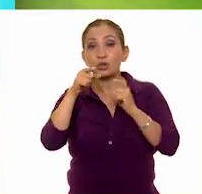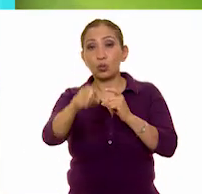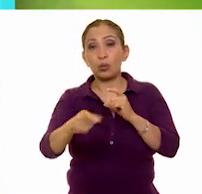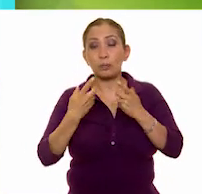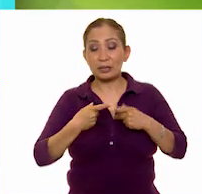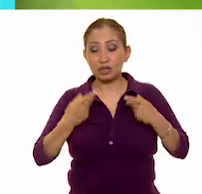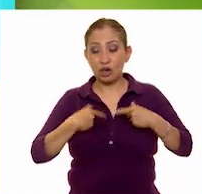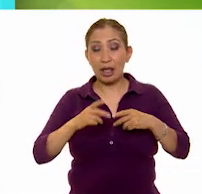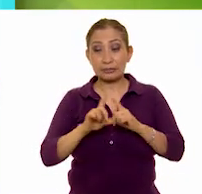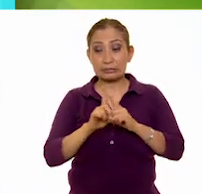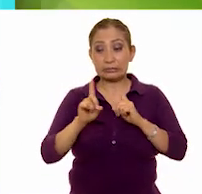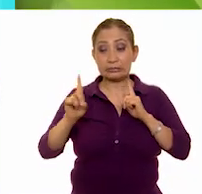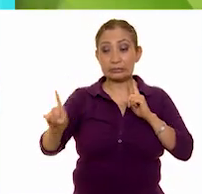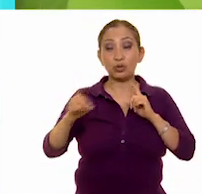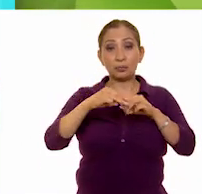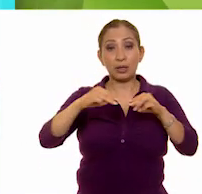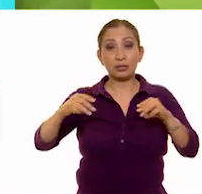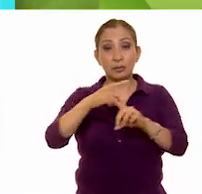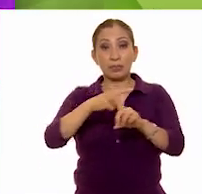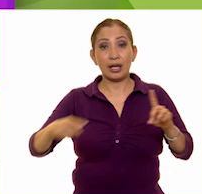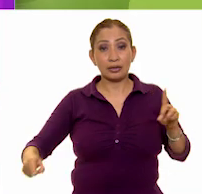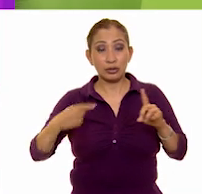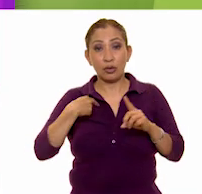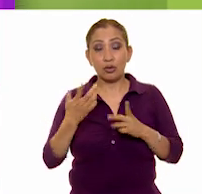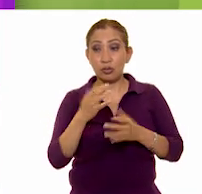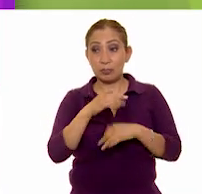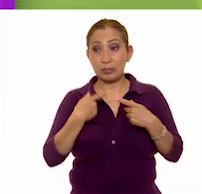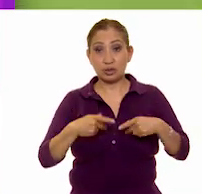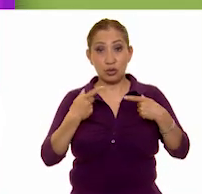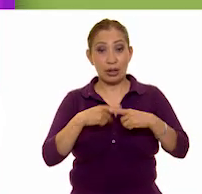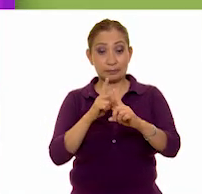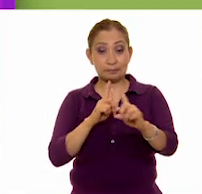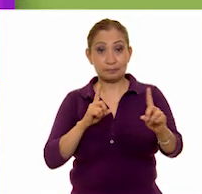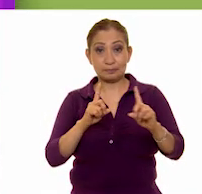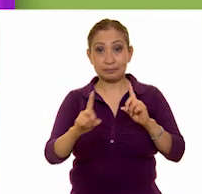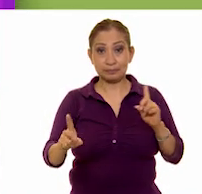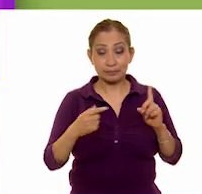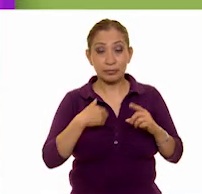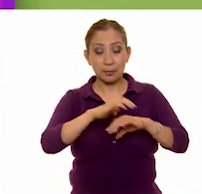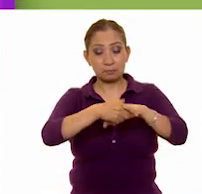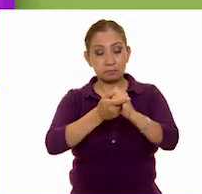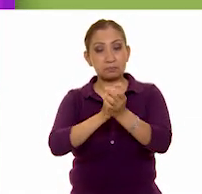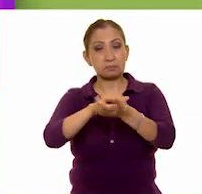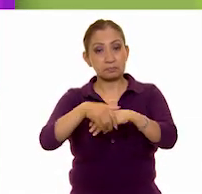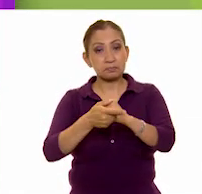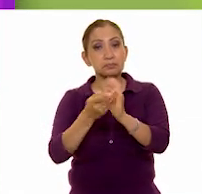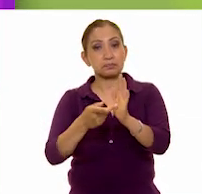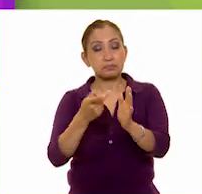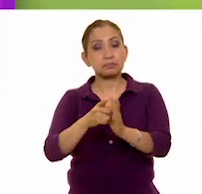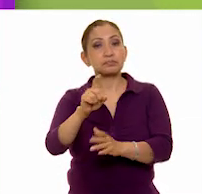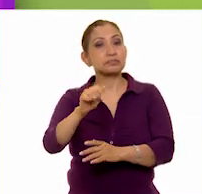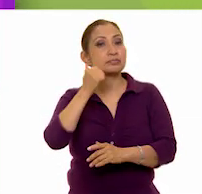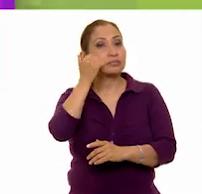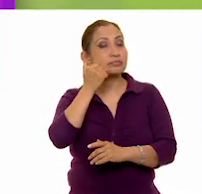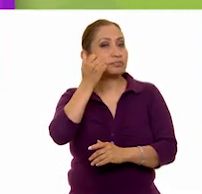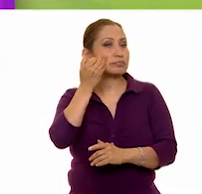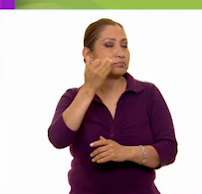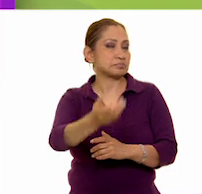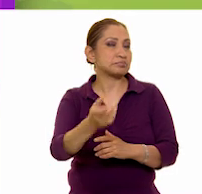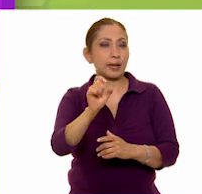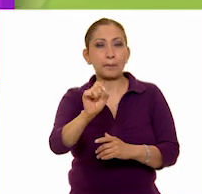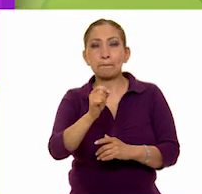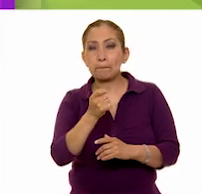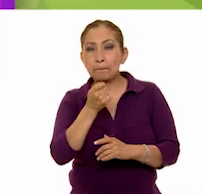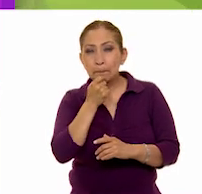una distancia mínima de 1.5 metros entre tú y los demás. Lávate las manos muy seguido con agua y jabón por lo menos